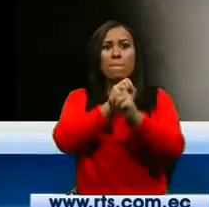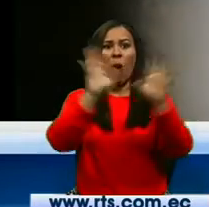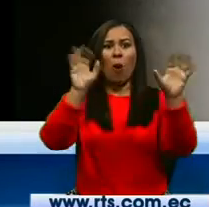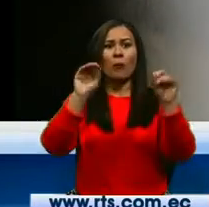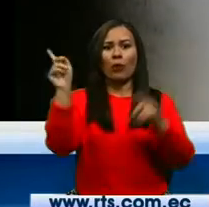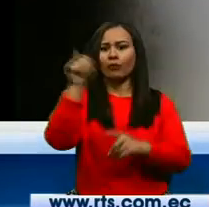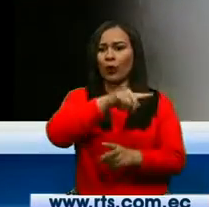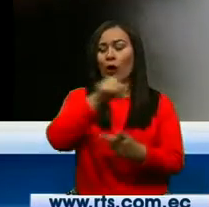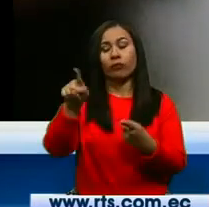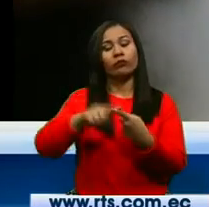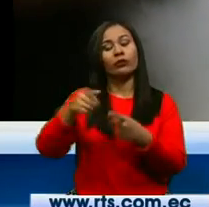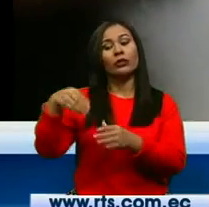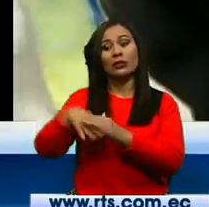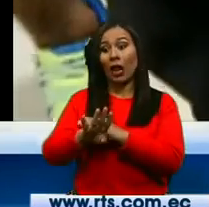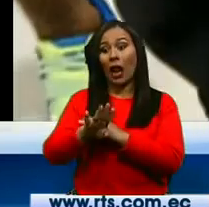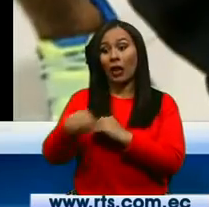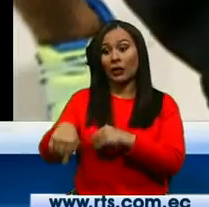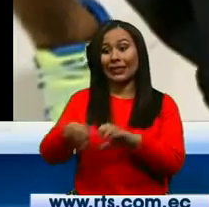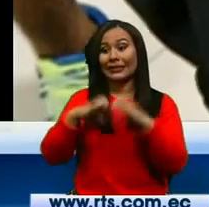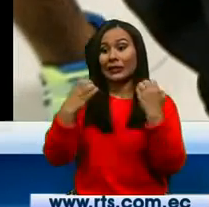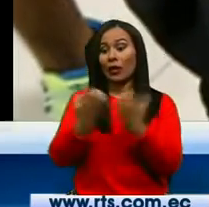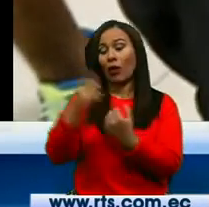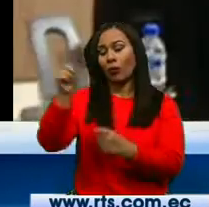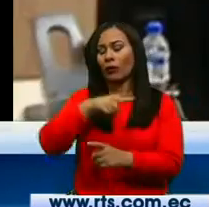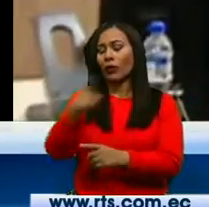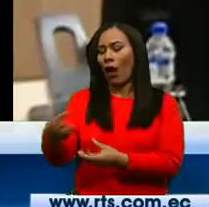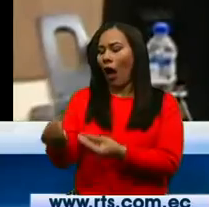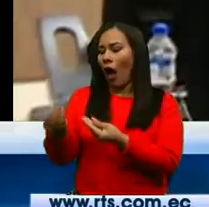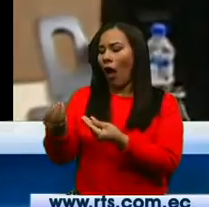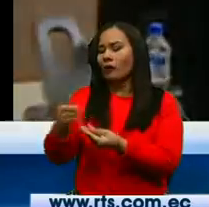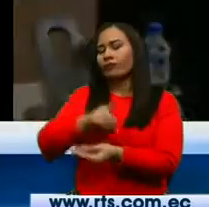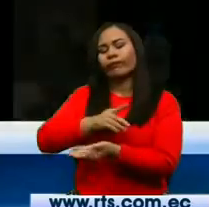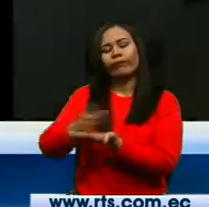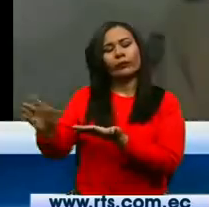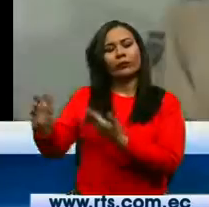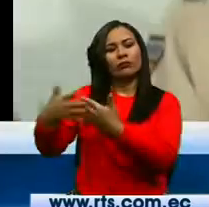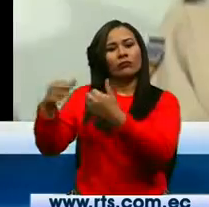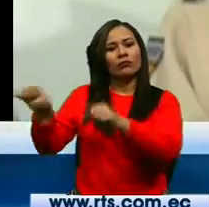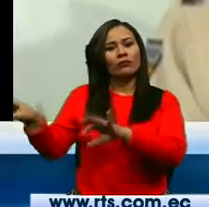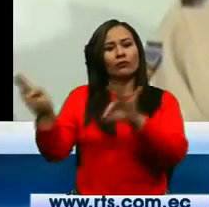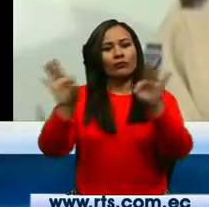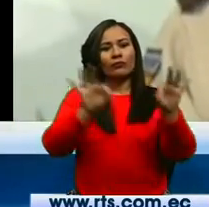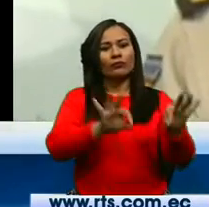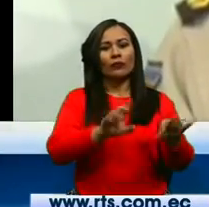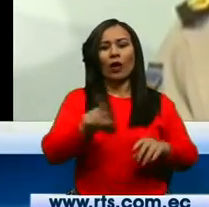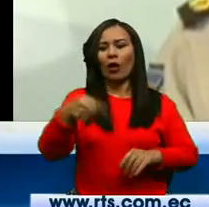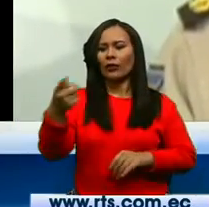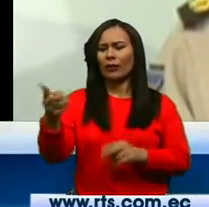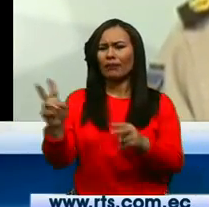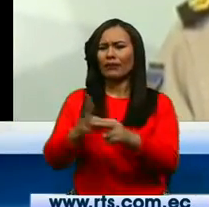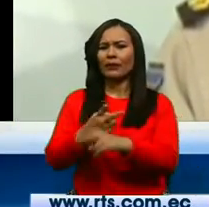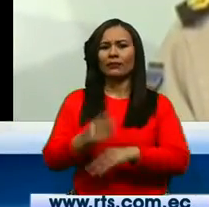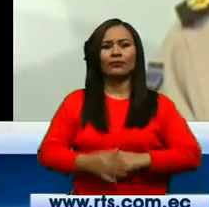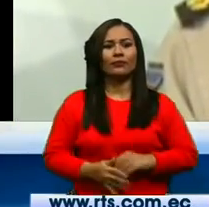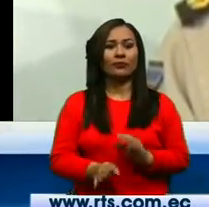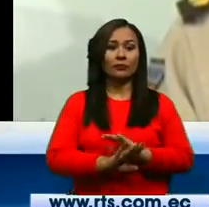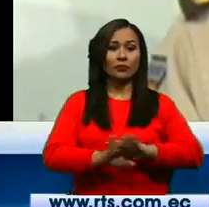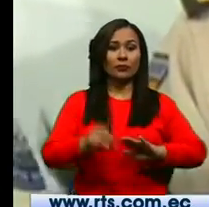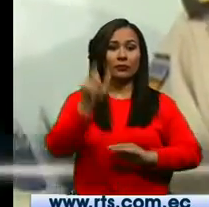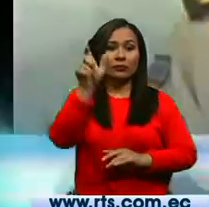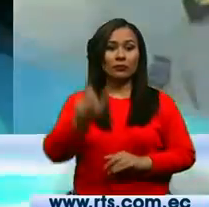por acciones mayores detectadas previo al encuentro deportivo. Y se produjo la detención del